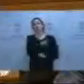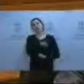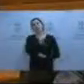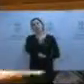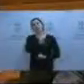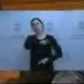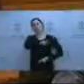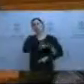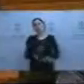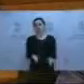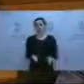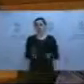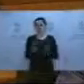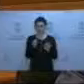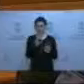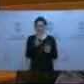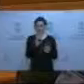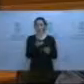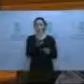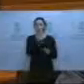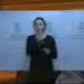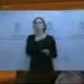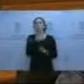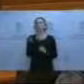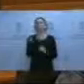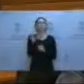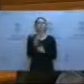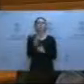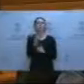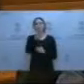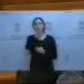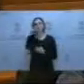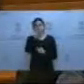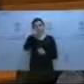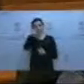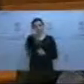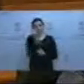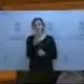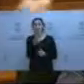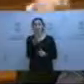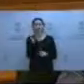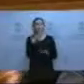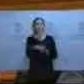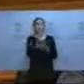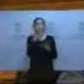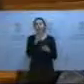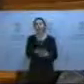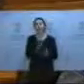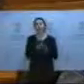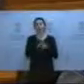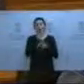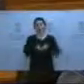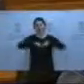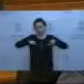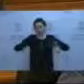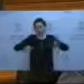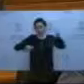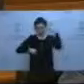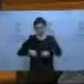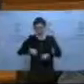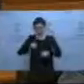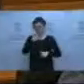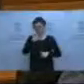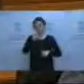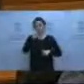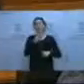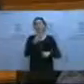preguntas, le invito a la señora portavoz del Partido Socialista, que no sé quién la dotó a usted para impartir moral a esta bancada y dictar quién es un buen